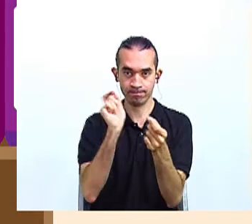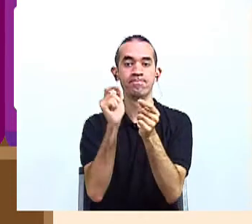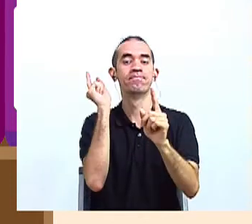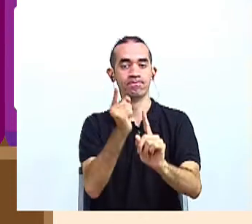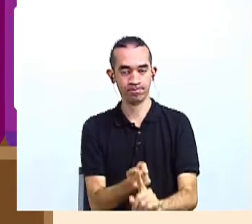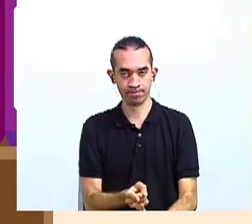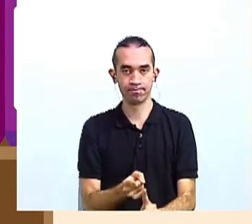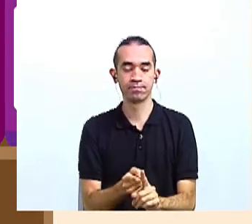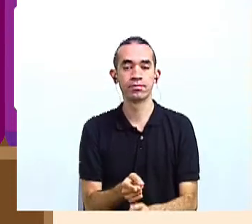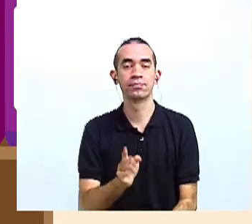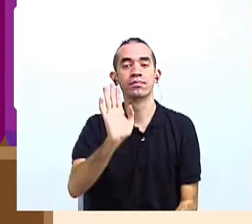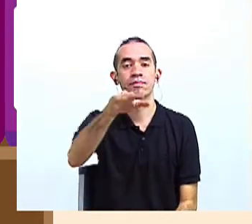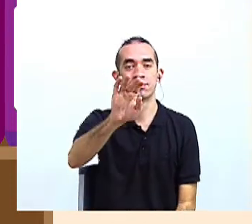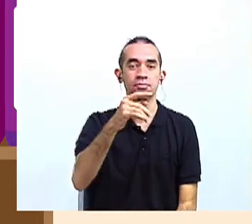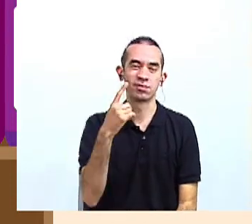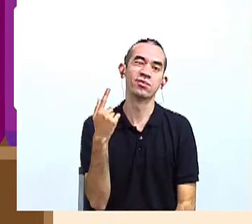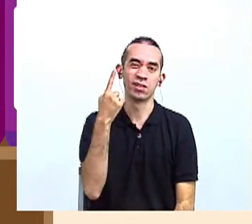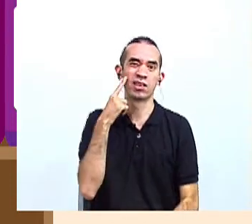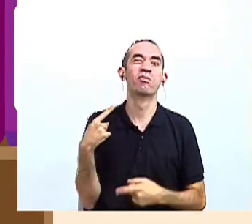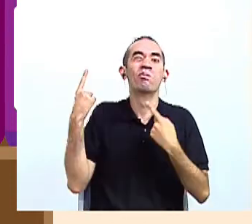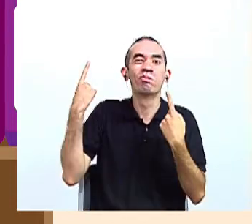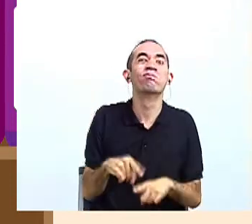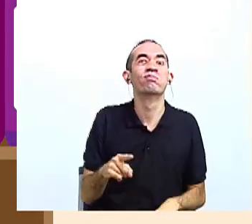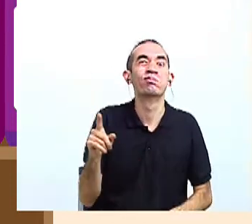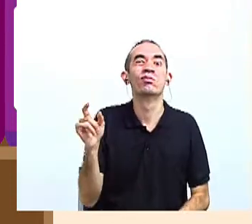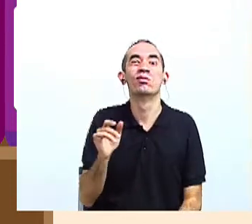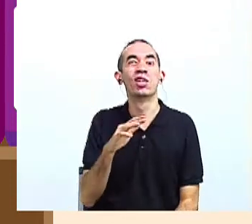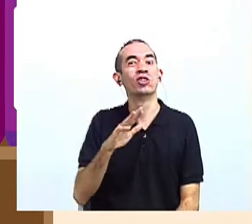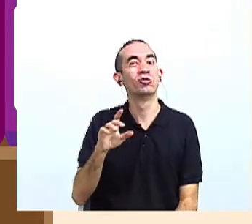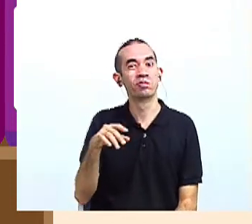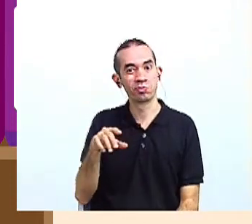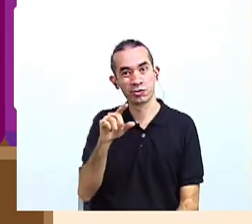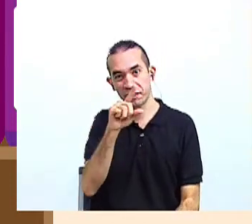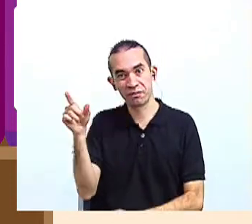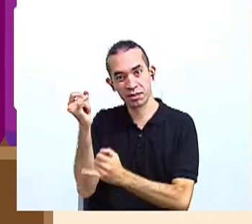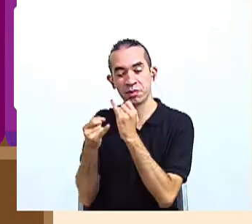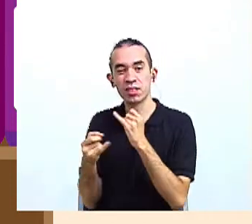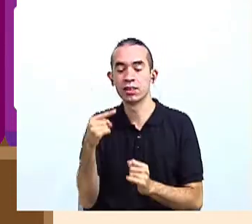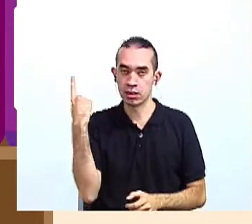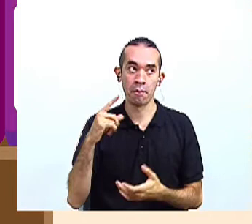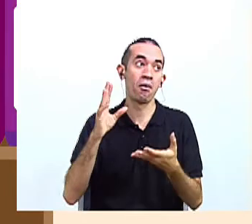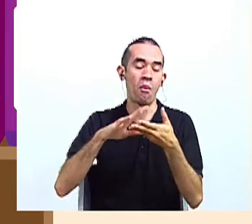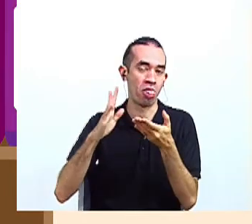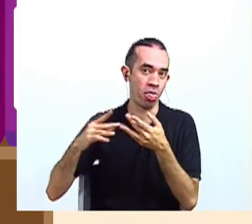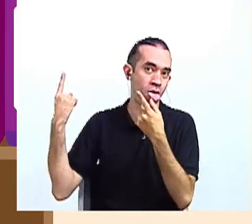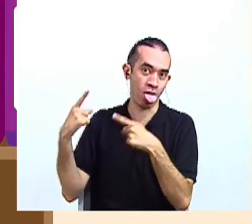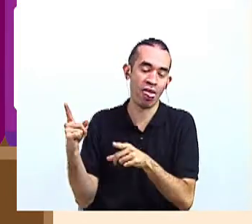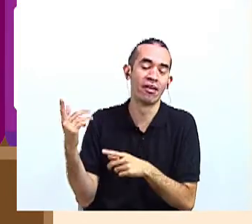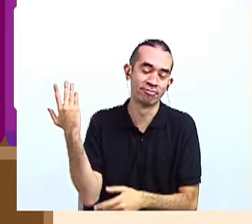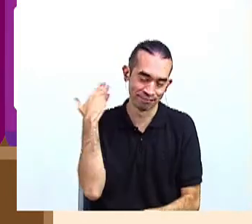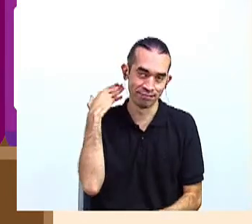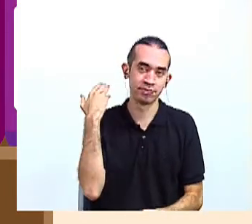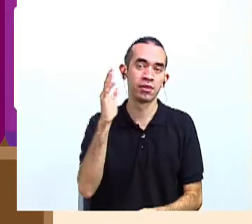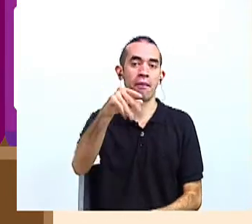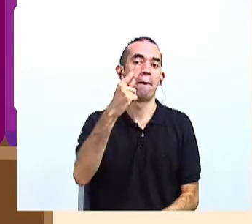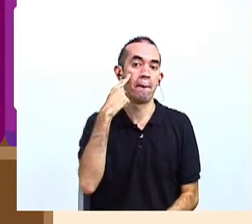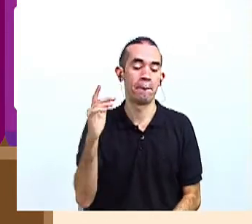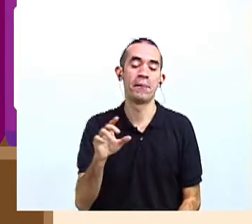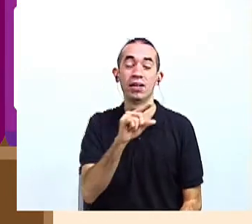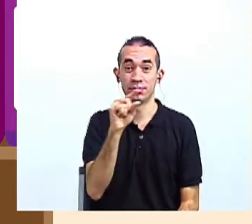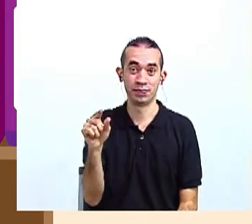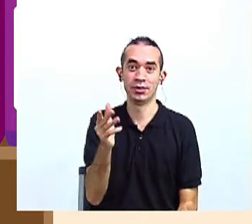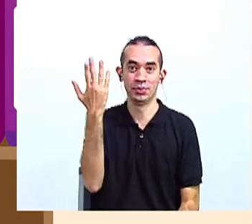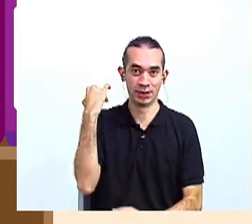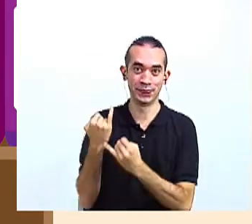Sí, para que no les pase lo que me ocurrió a mí el fin de semana. ¿Han visto? Siempre les vengo a contar lo que me pasó. Bueno, vieron que el fin de semana